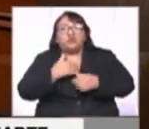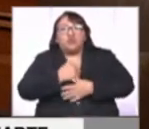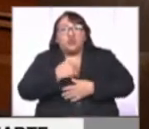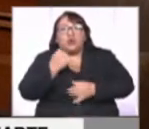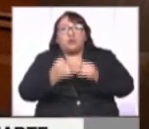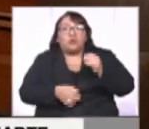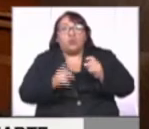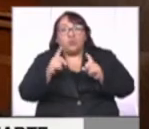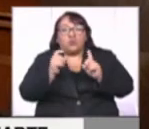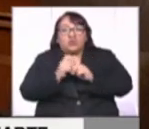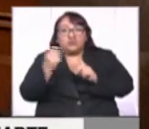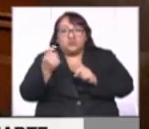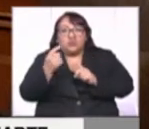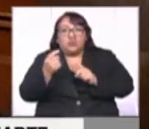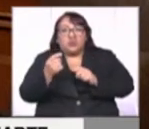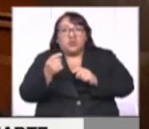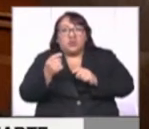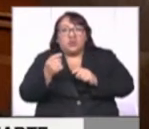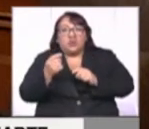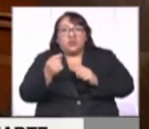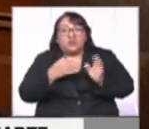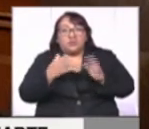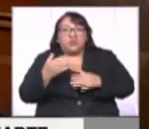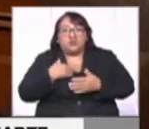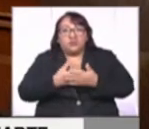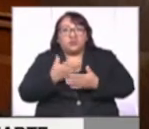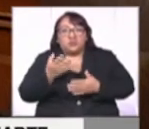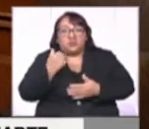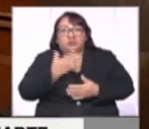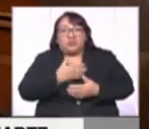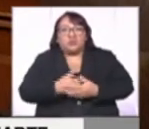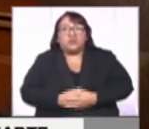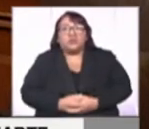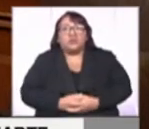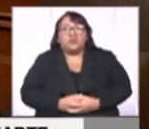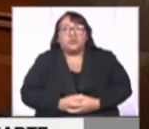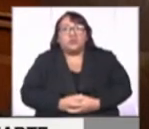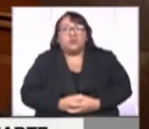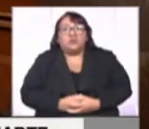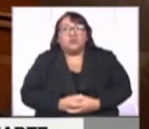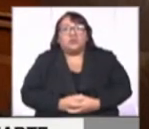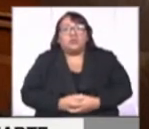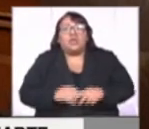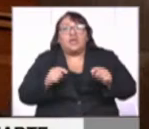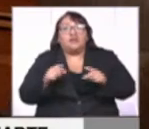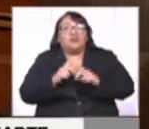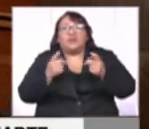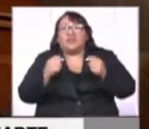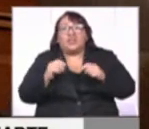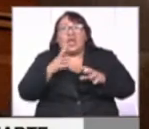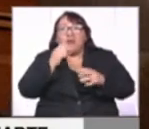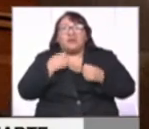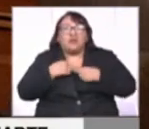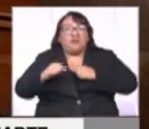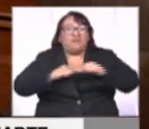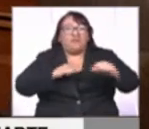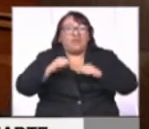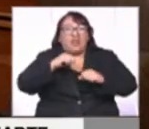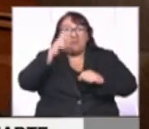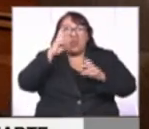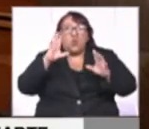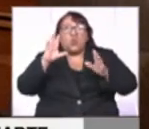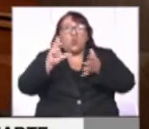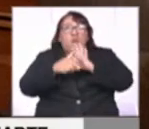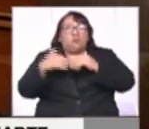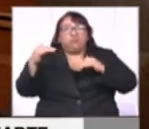Yo acabo con una sola parte de mi sustentación, señor presidente, Y aquí no se trata de desestabilizar el país.